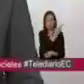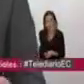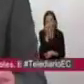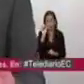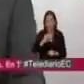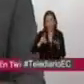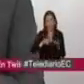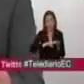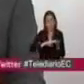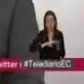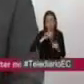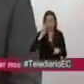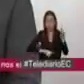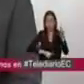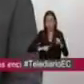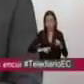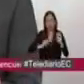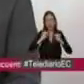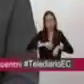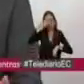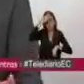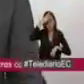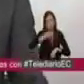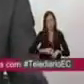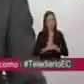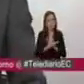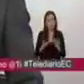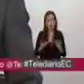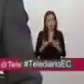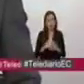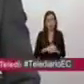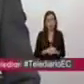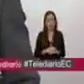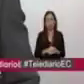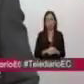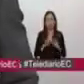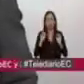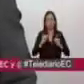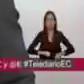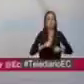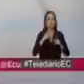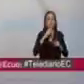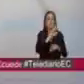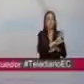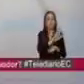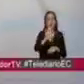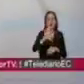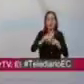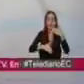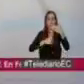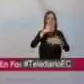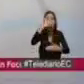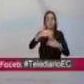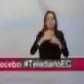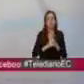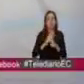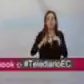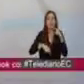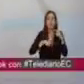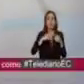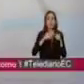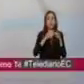rectores para tratar de conciliar posiciones y llegar a un acuerdo por supuesto se ha tenido no es con cada uno de ellos evidentemente el momento que